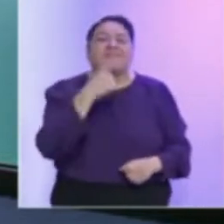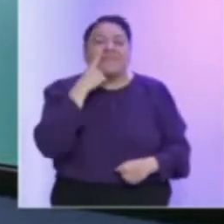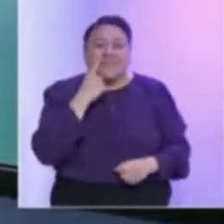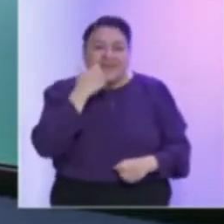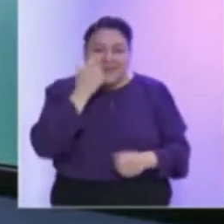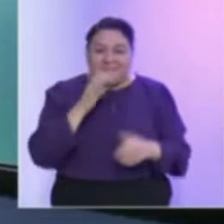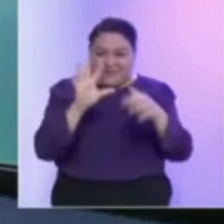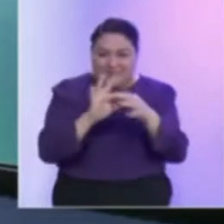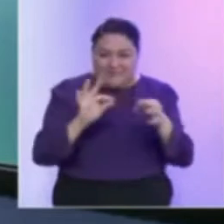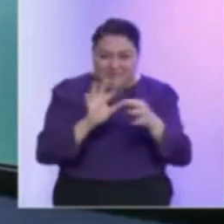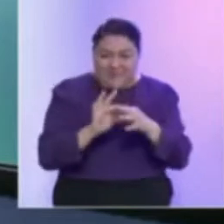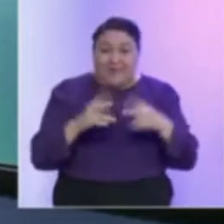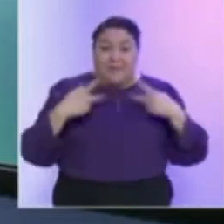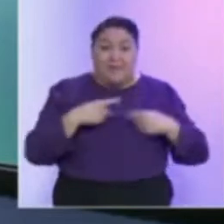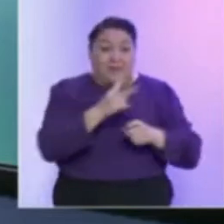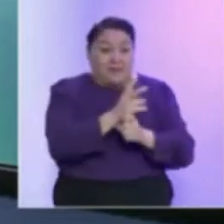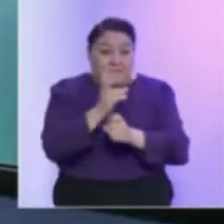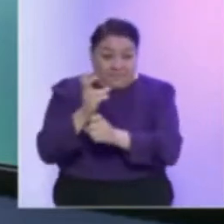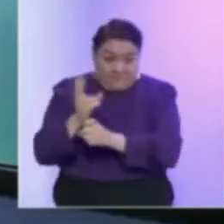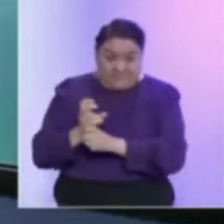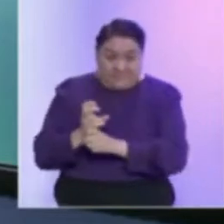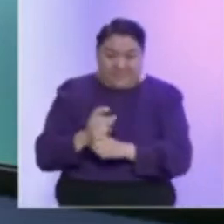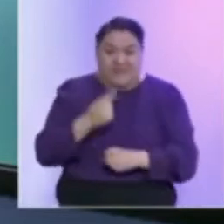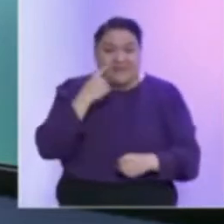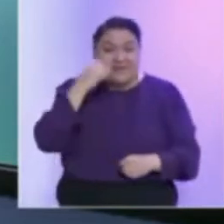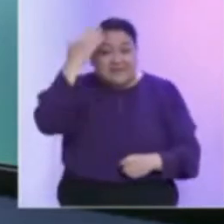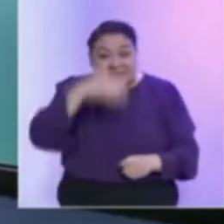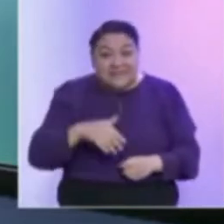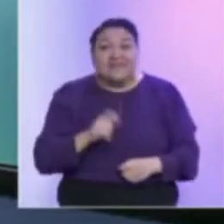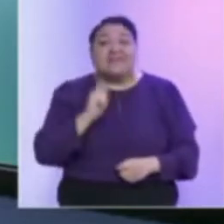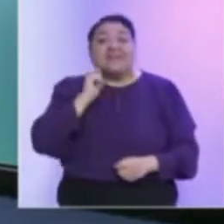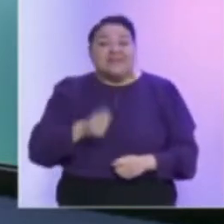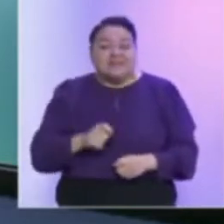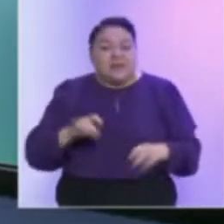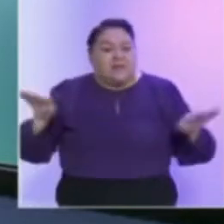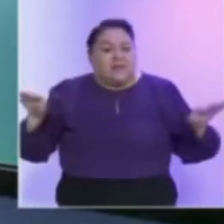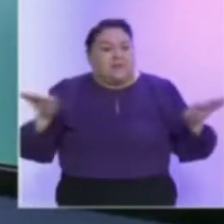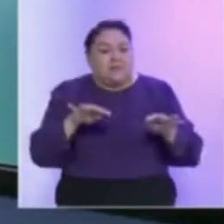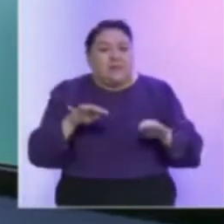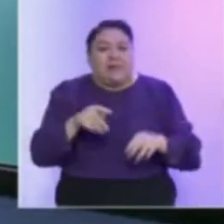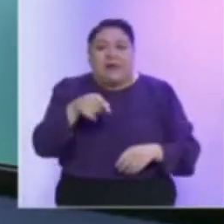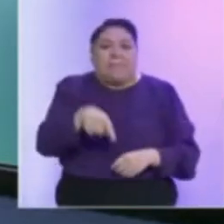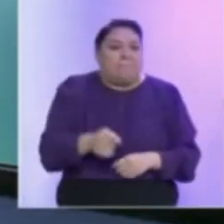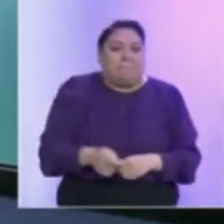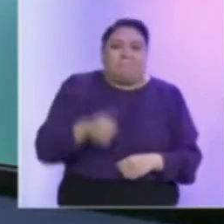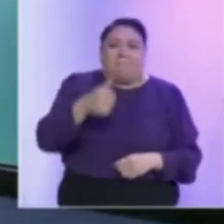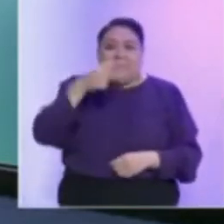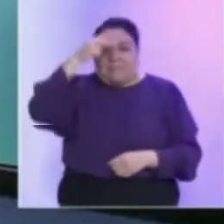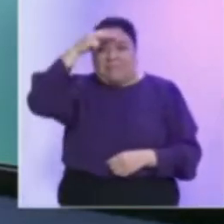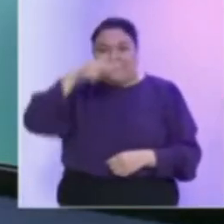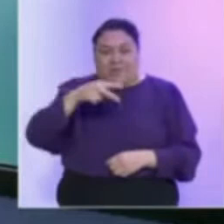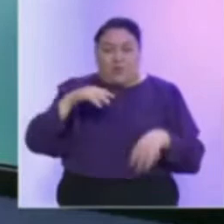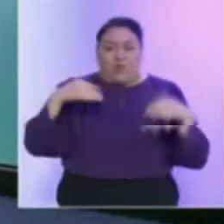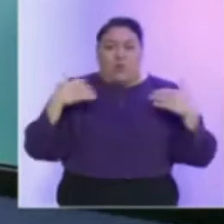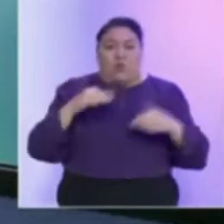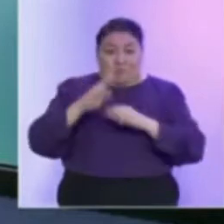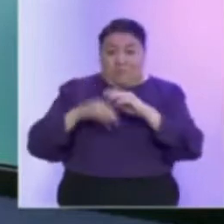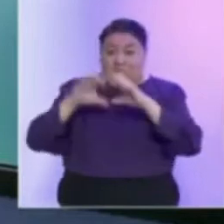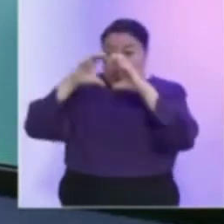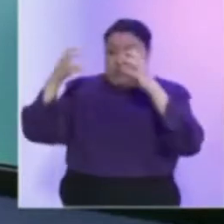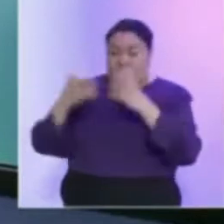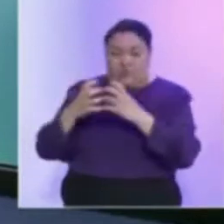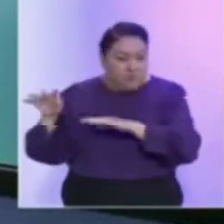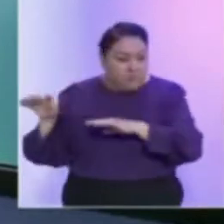nos detuviéramos ahí, porque ha llamado tan poderosamente la atención este día histórico de nuestro país en el mundo,